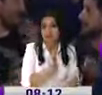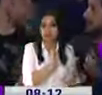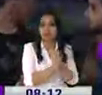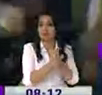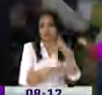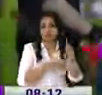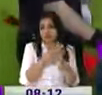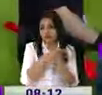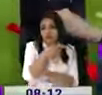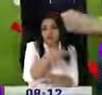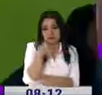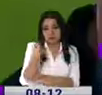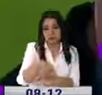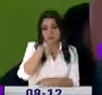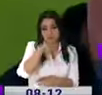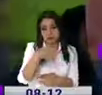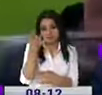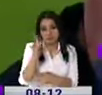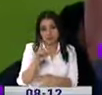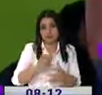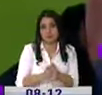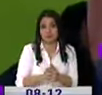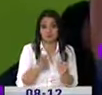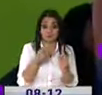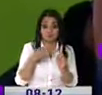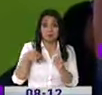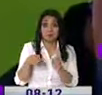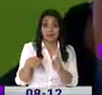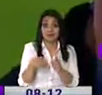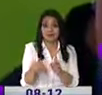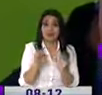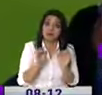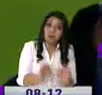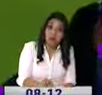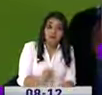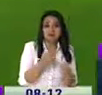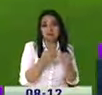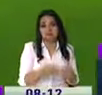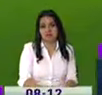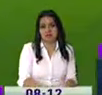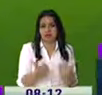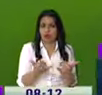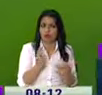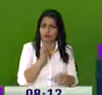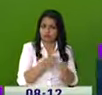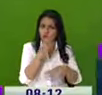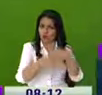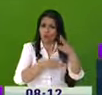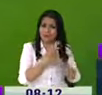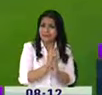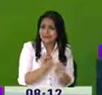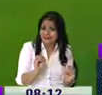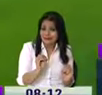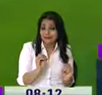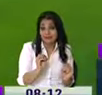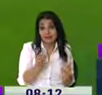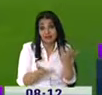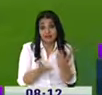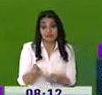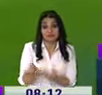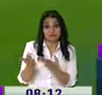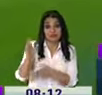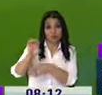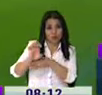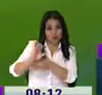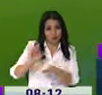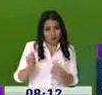Rusia 2018. Messi y compañía podrían no ir a la cita futbolística más importante a escala mundial si es que no vencen a Ecuador este martes